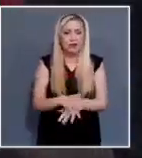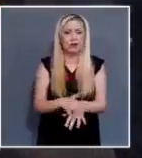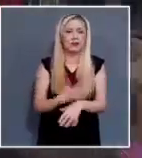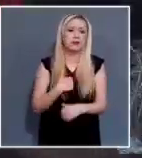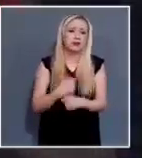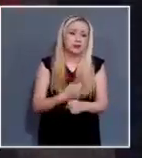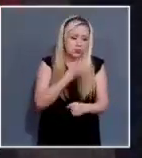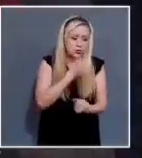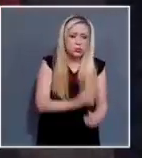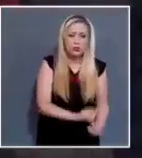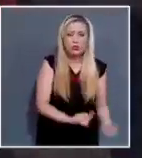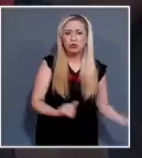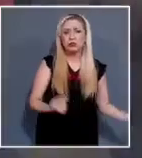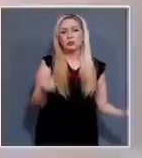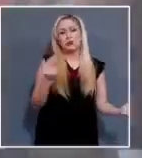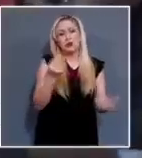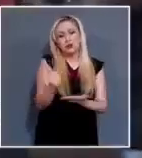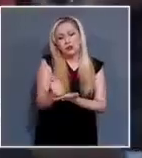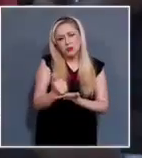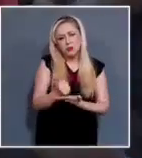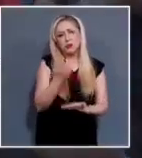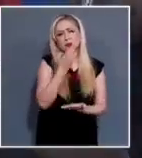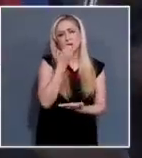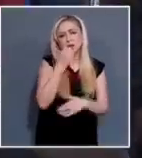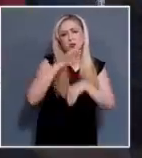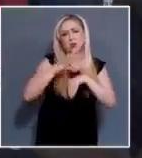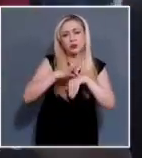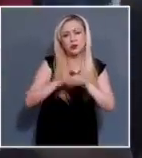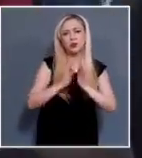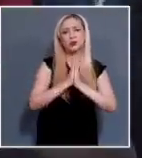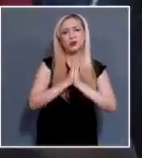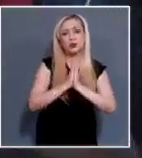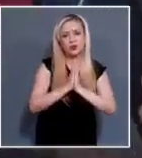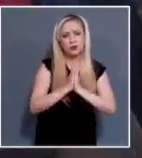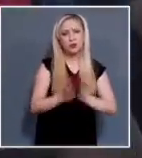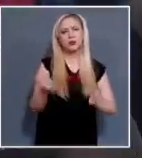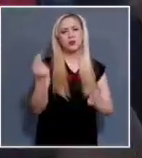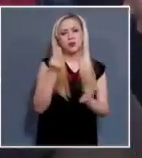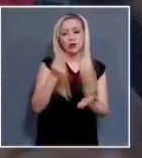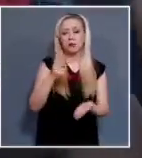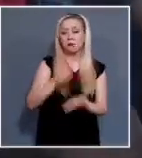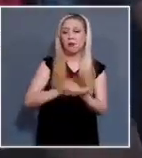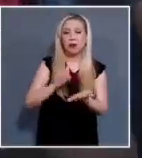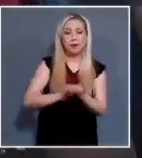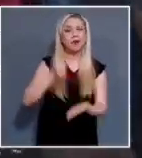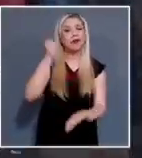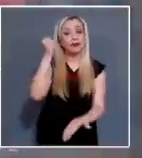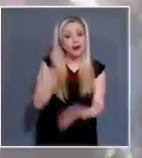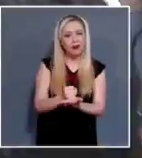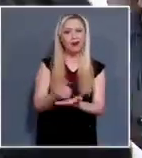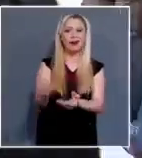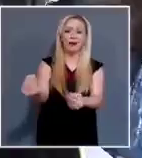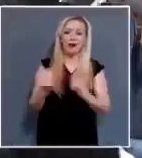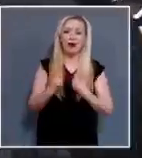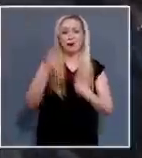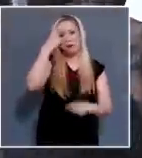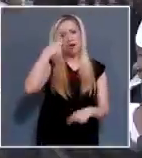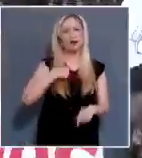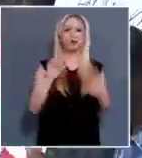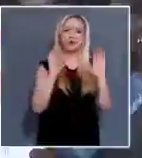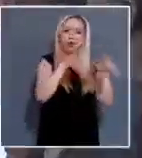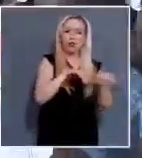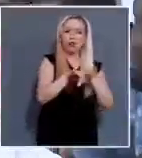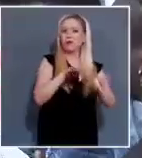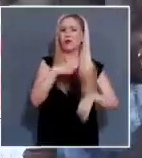embarazada, tengo un niño de 3 meses. Nosotros quiere papel para que nosotros ande a trabajar.